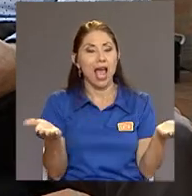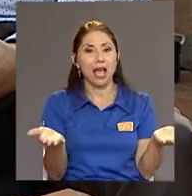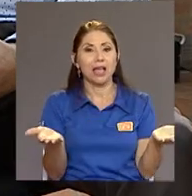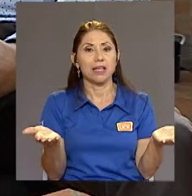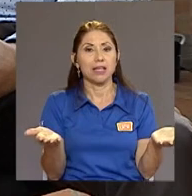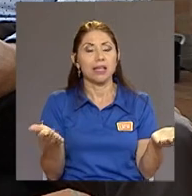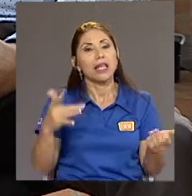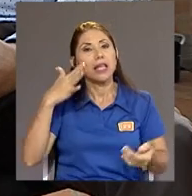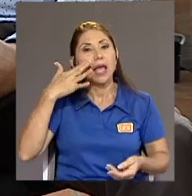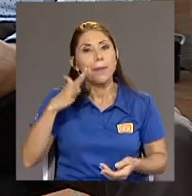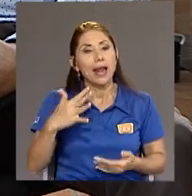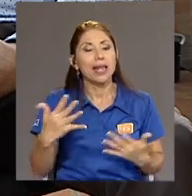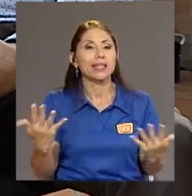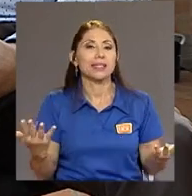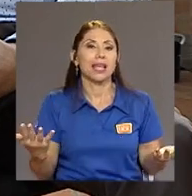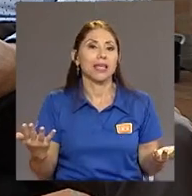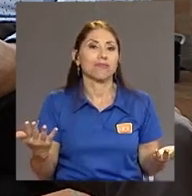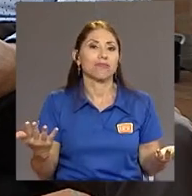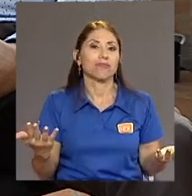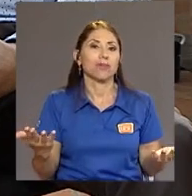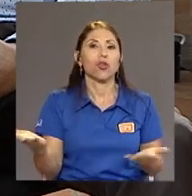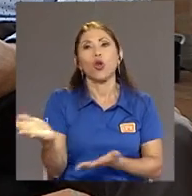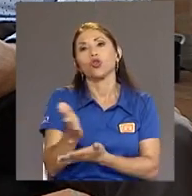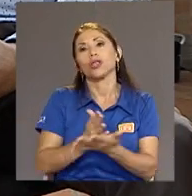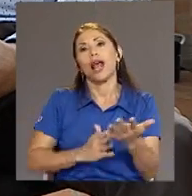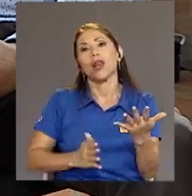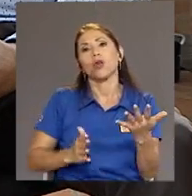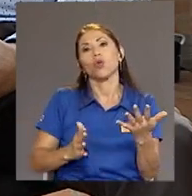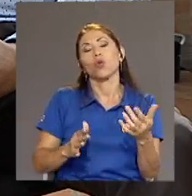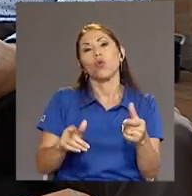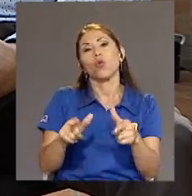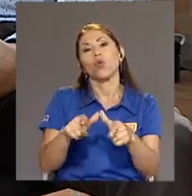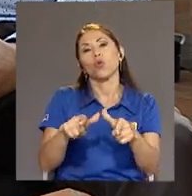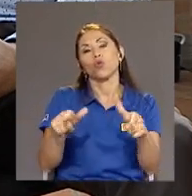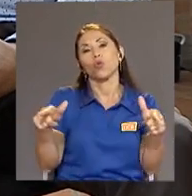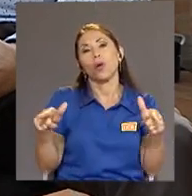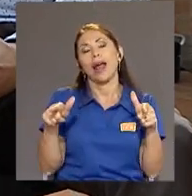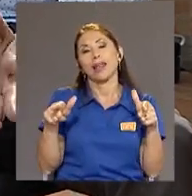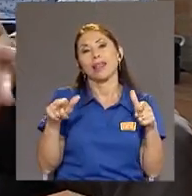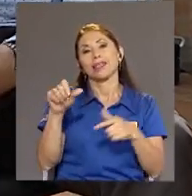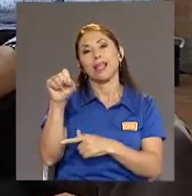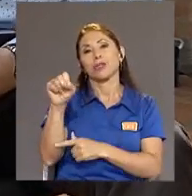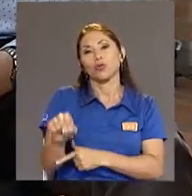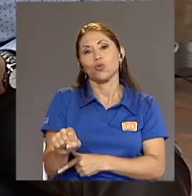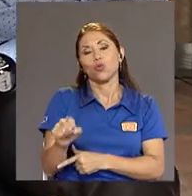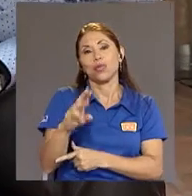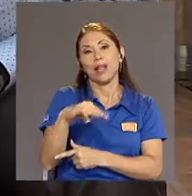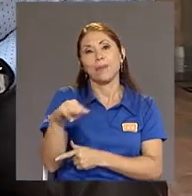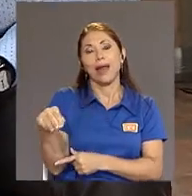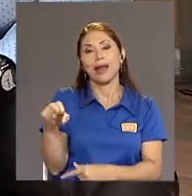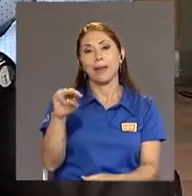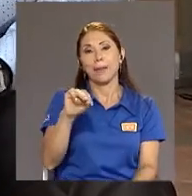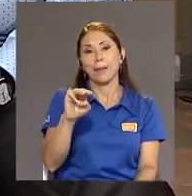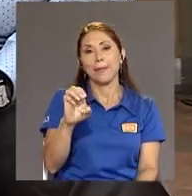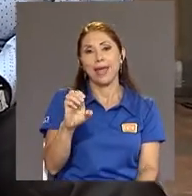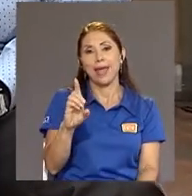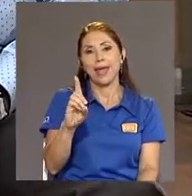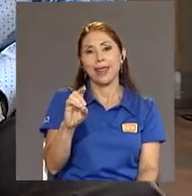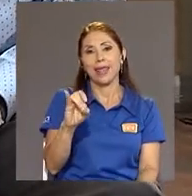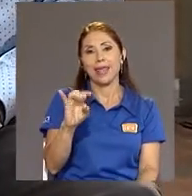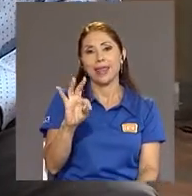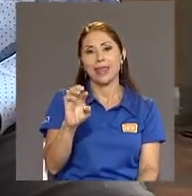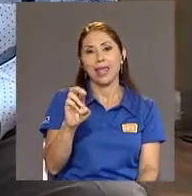que parecen los de algún continente que está al sur del mar Mediterráneo. Pues un poco sí, la idea es